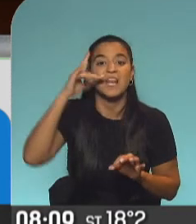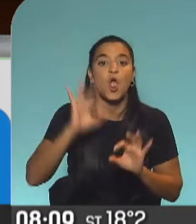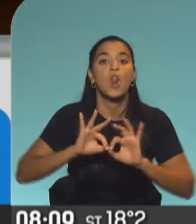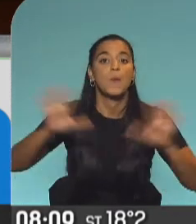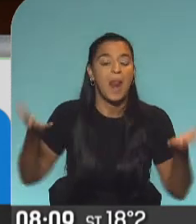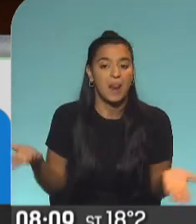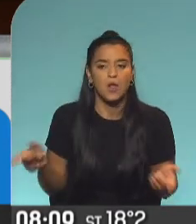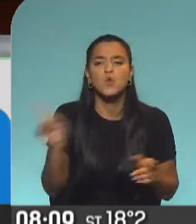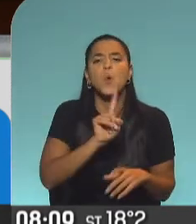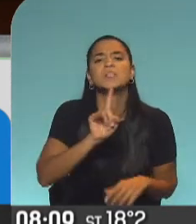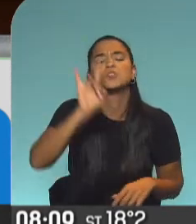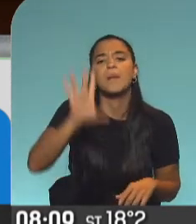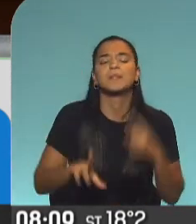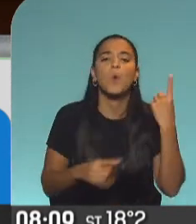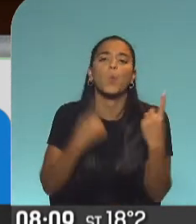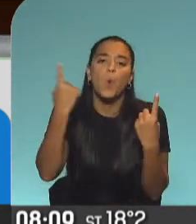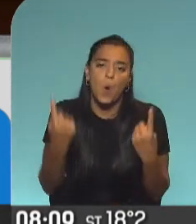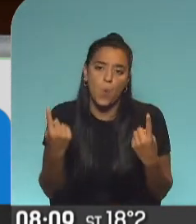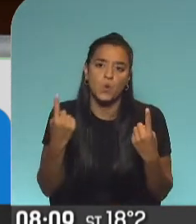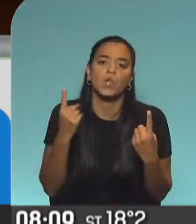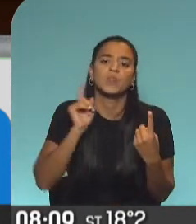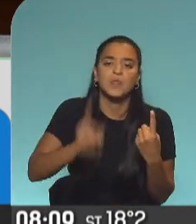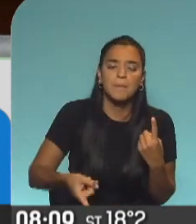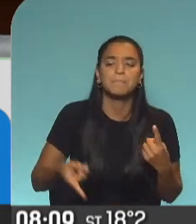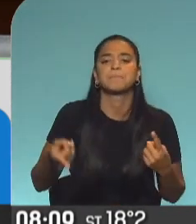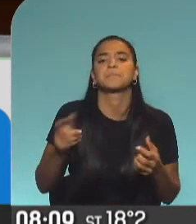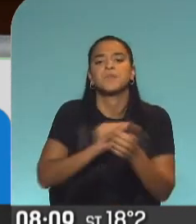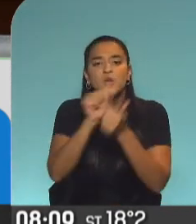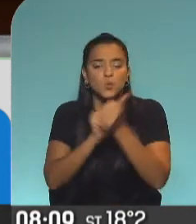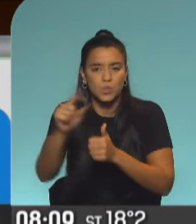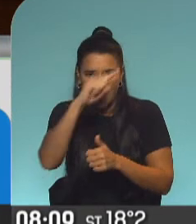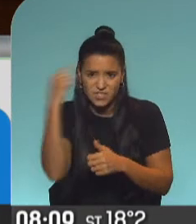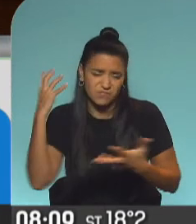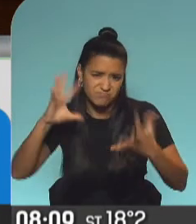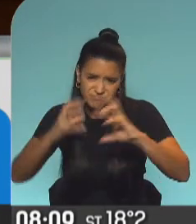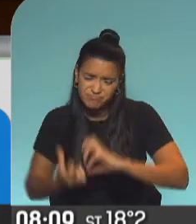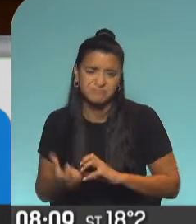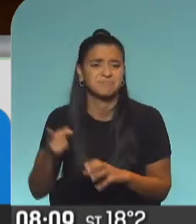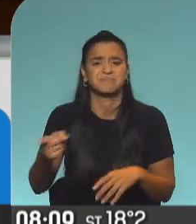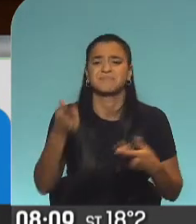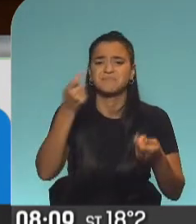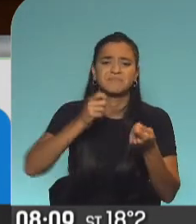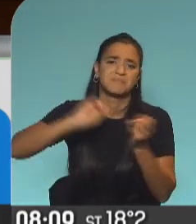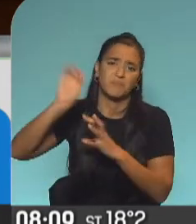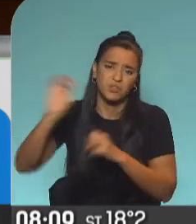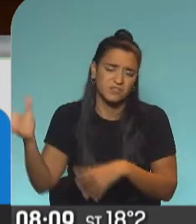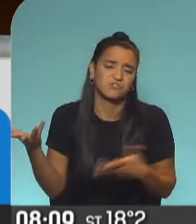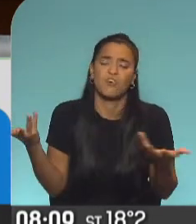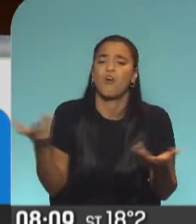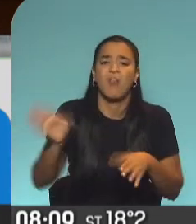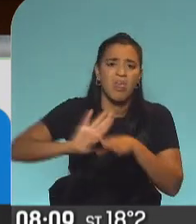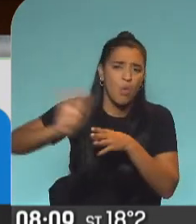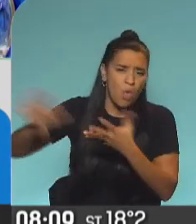además no era solamente el 1 a 1, ¿no? Era la destrucción de la industria nacional, la apertura de las importaciones, el endeudamiento. Claro,